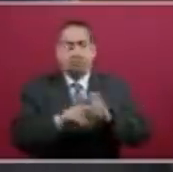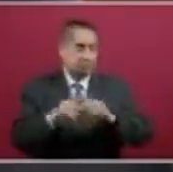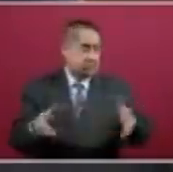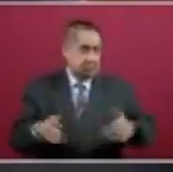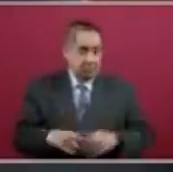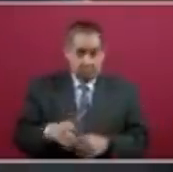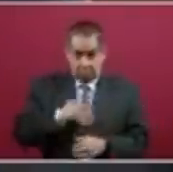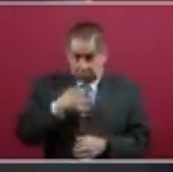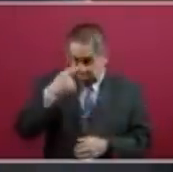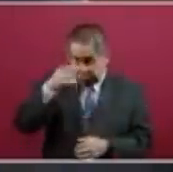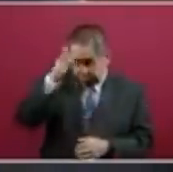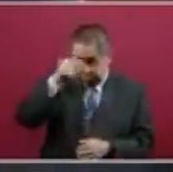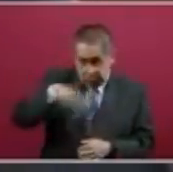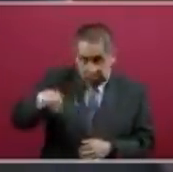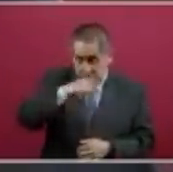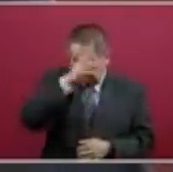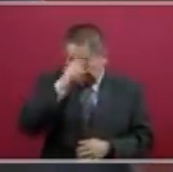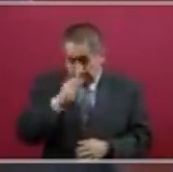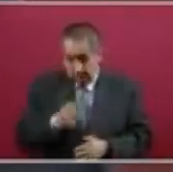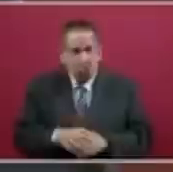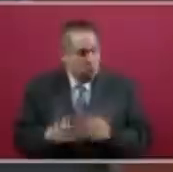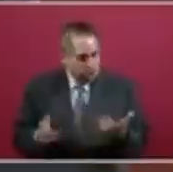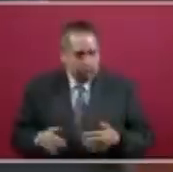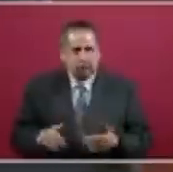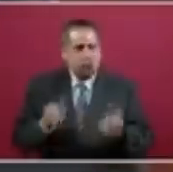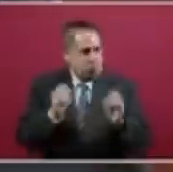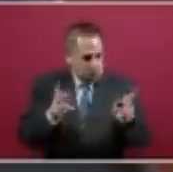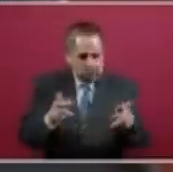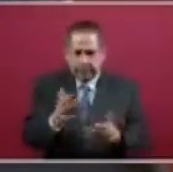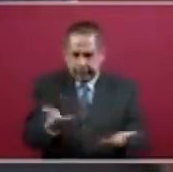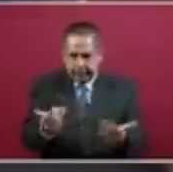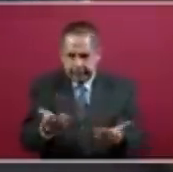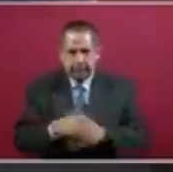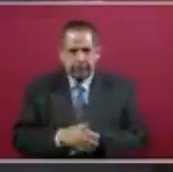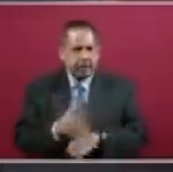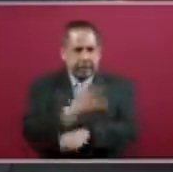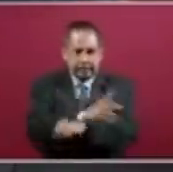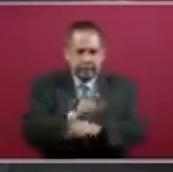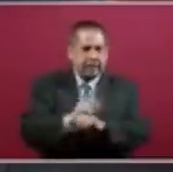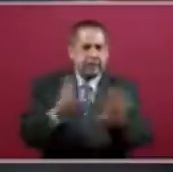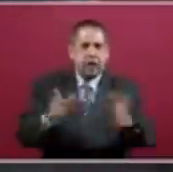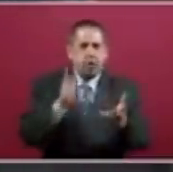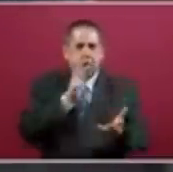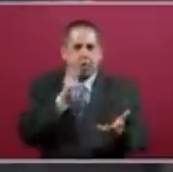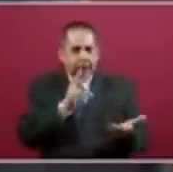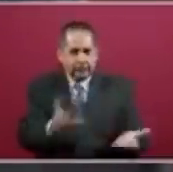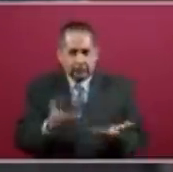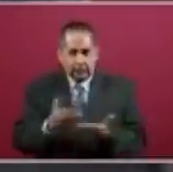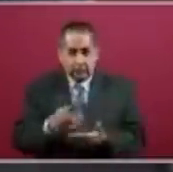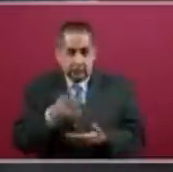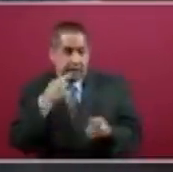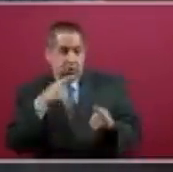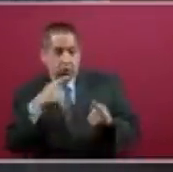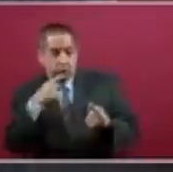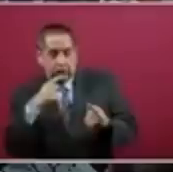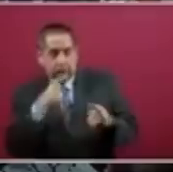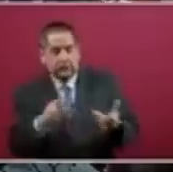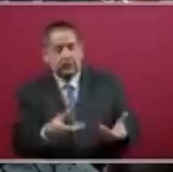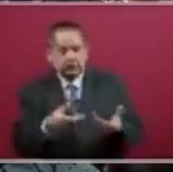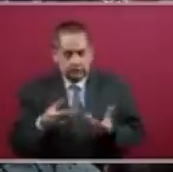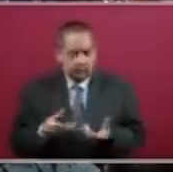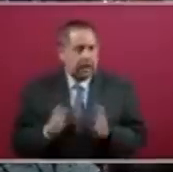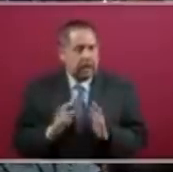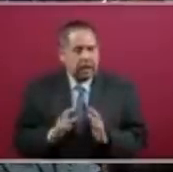¿Les parece? Sí, por supuesto. Bueno, entonces, transparencia, todas esas denuncias que hay,